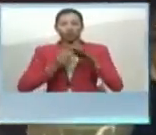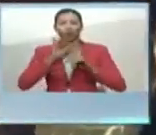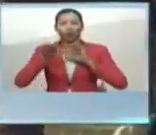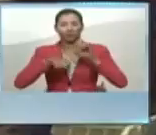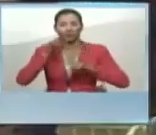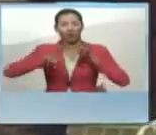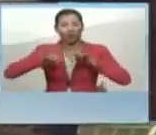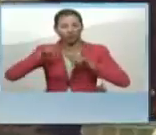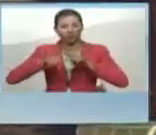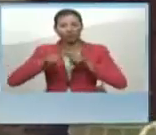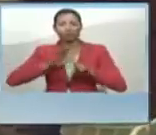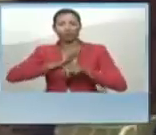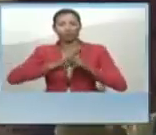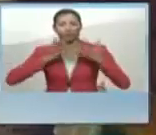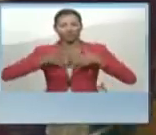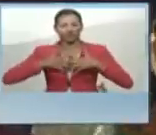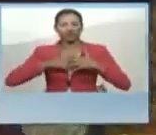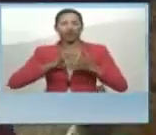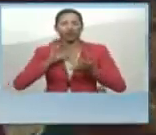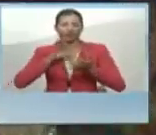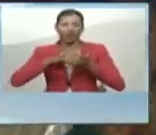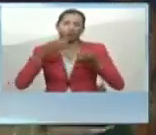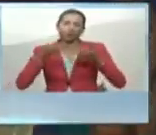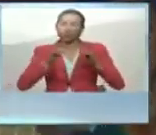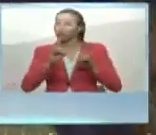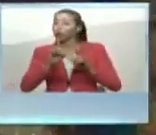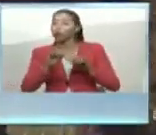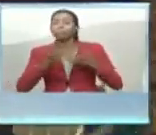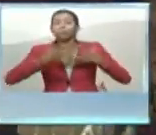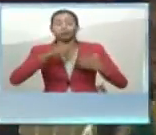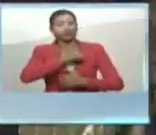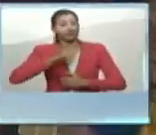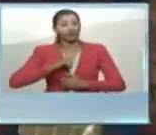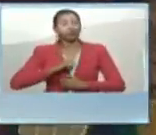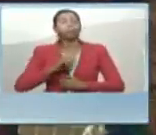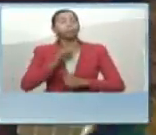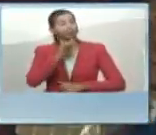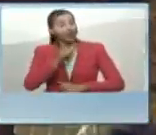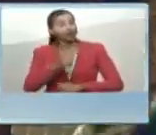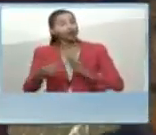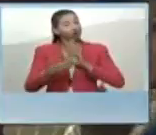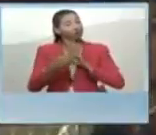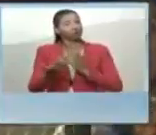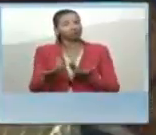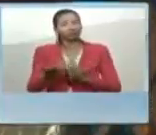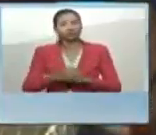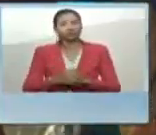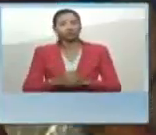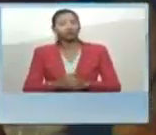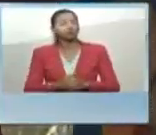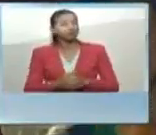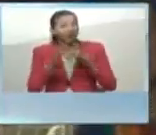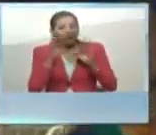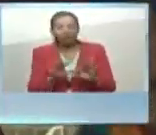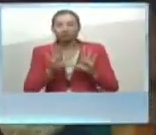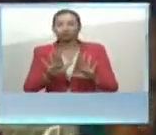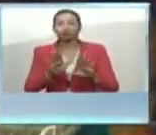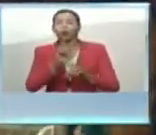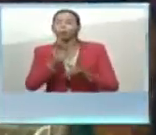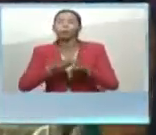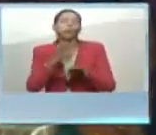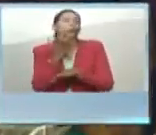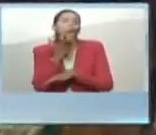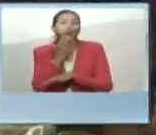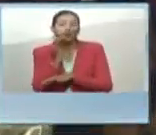empresas recuperadas, nacionalizadas y no de las privadas que nos hacen daño. Que se establezca eso porque, como por ejemplo,